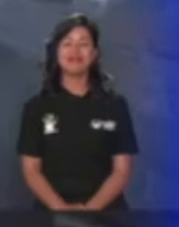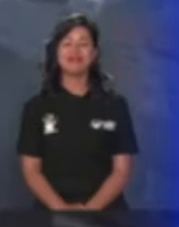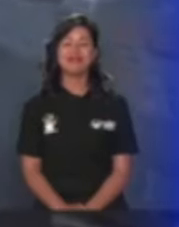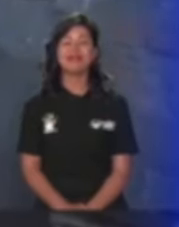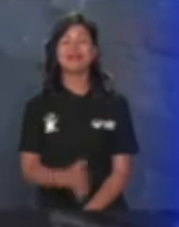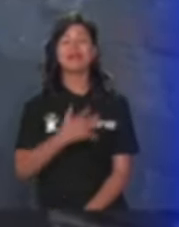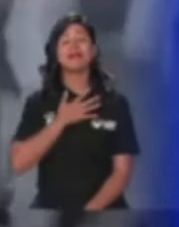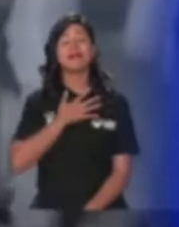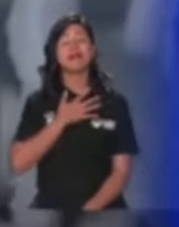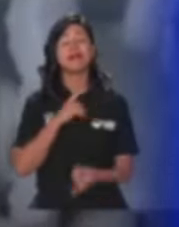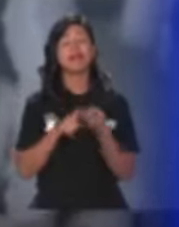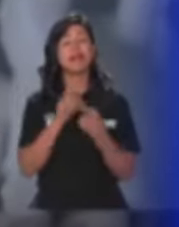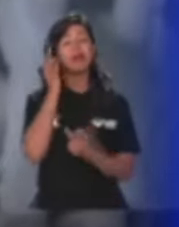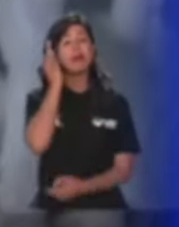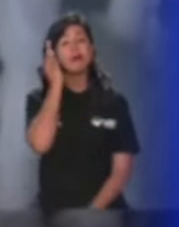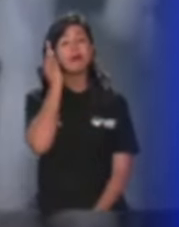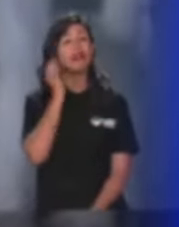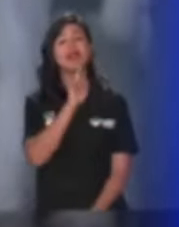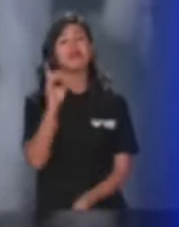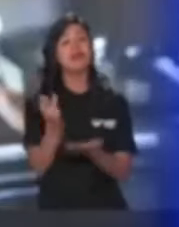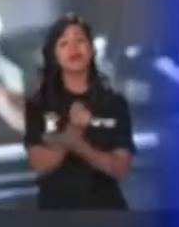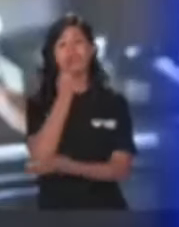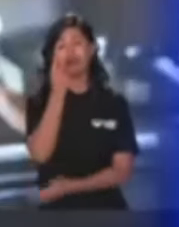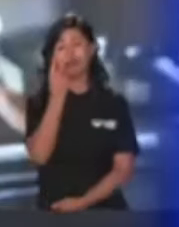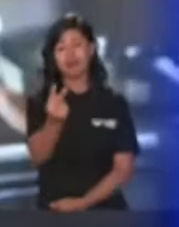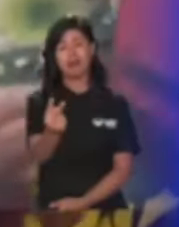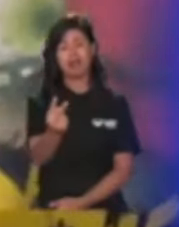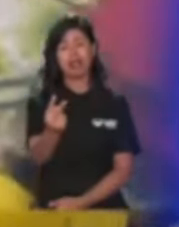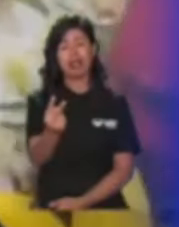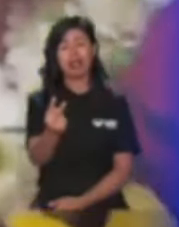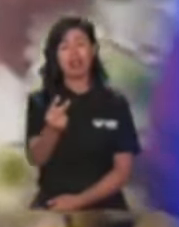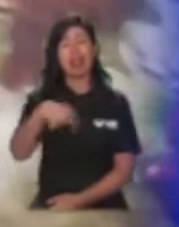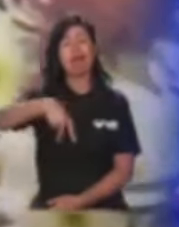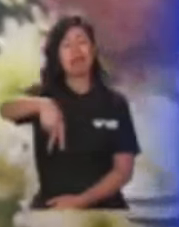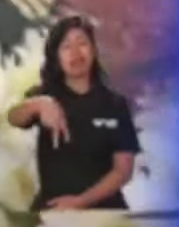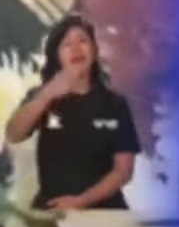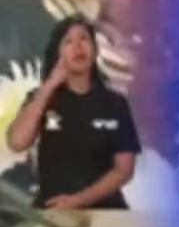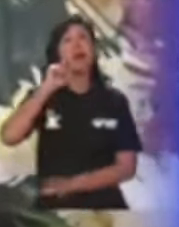Mi señora no la alcanzó a ver a caminar. A lo mejor del cielo ella la está viendo.